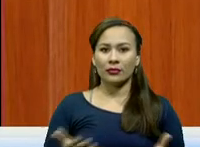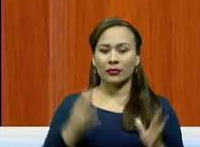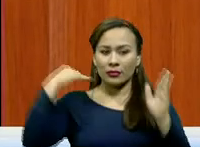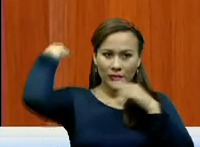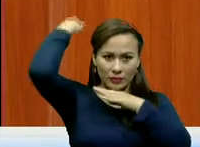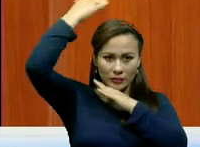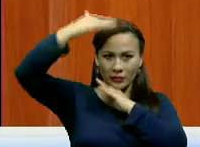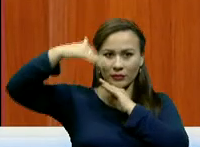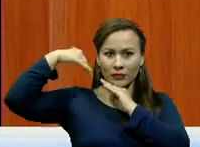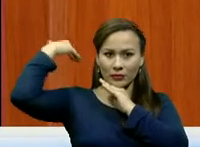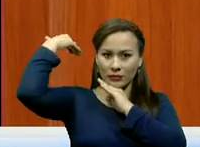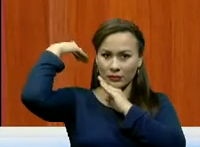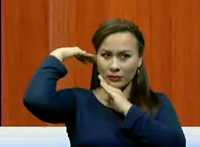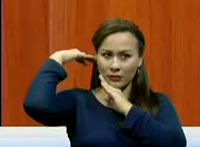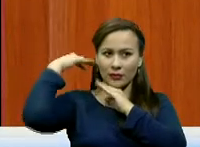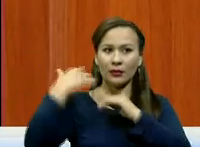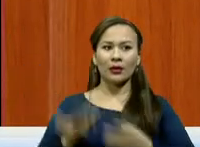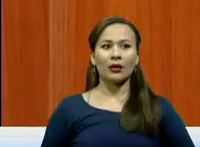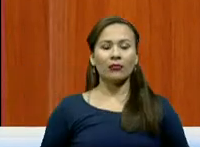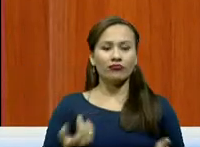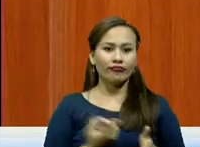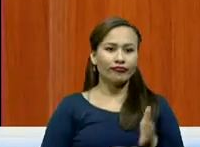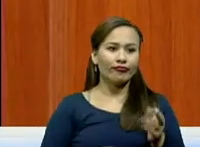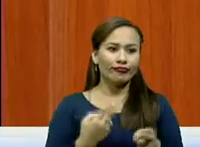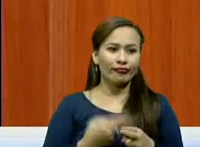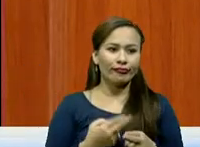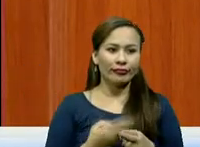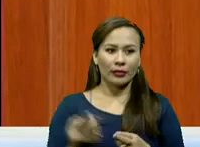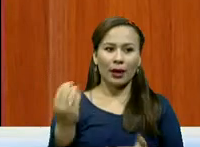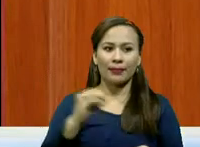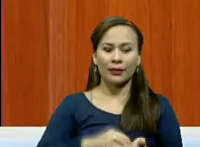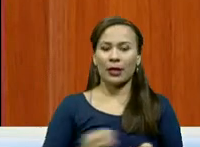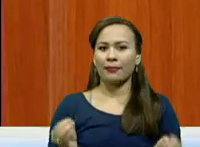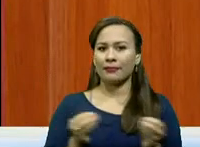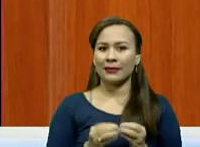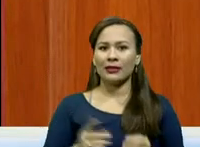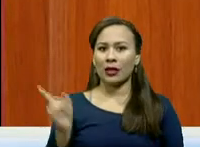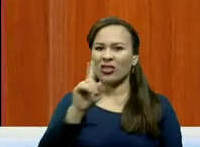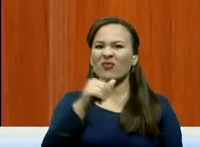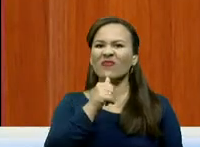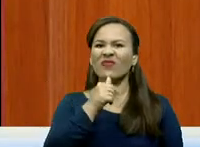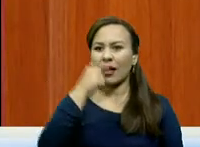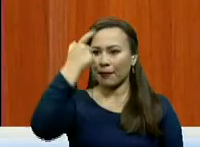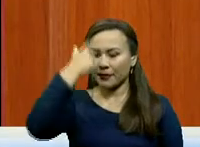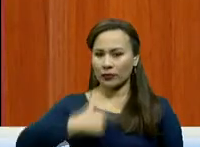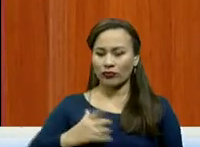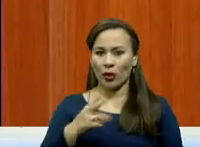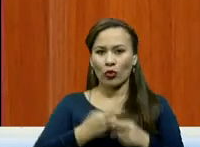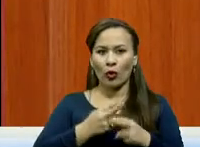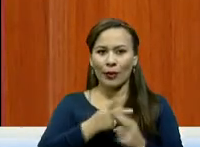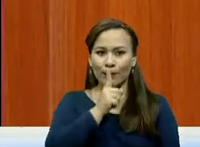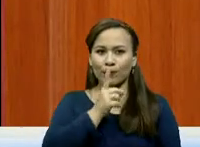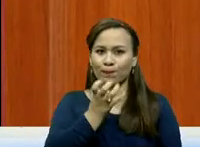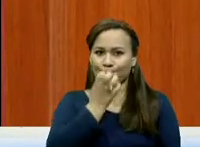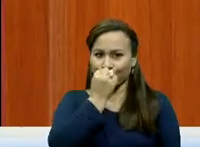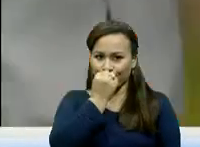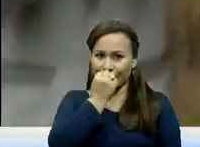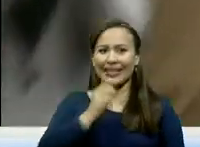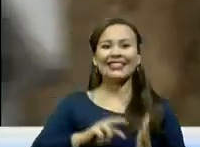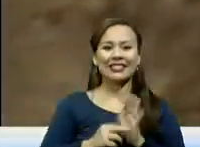de seda que llamamos para cubrir lo más posible, que no se sepa quién es guardar este anonimato que la persona